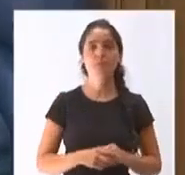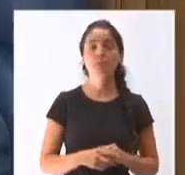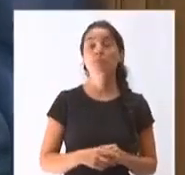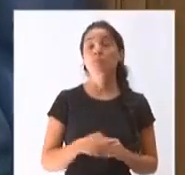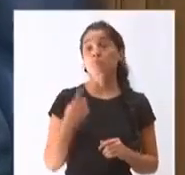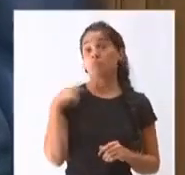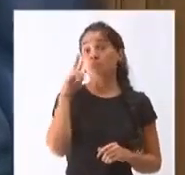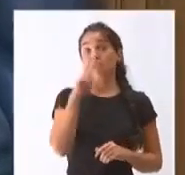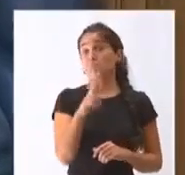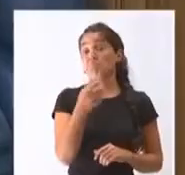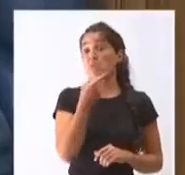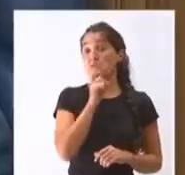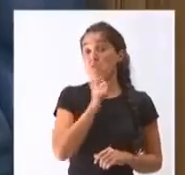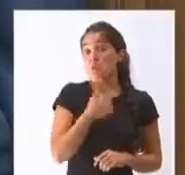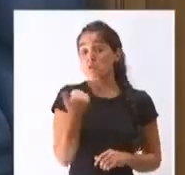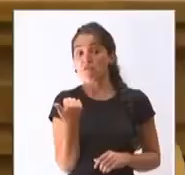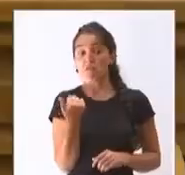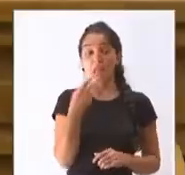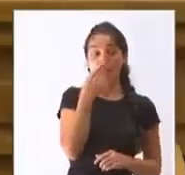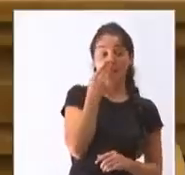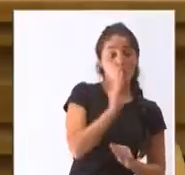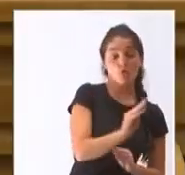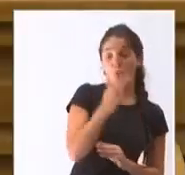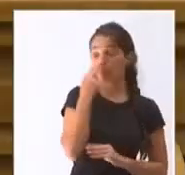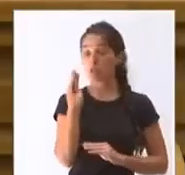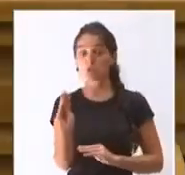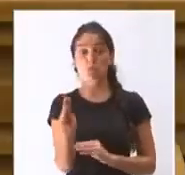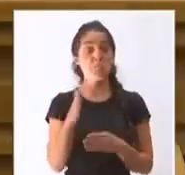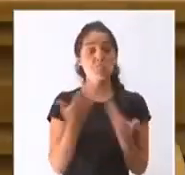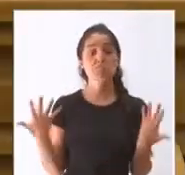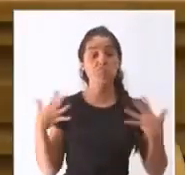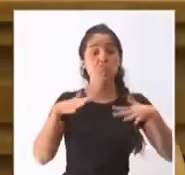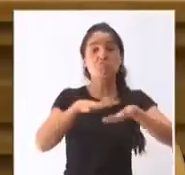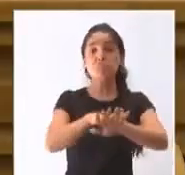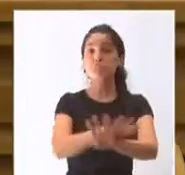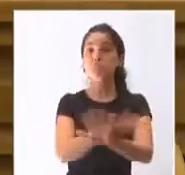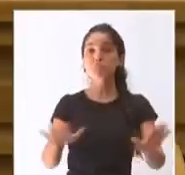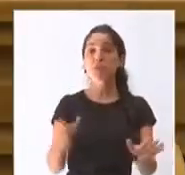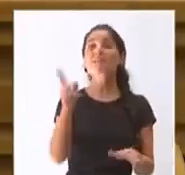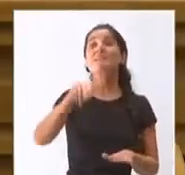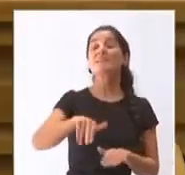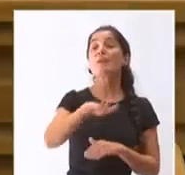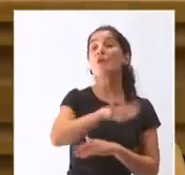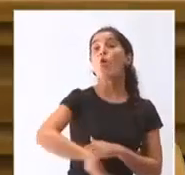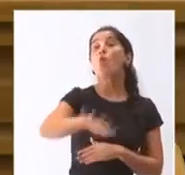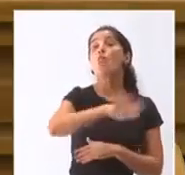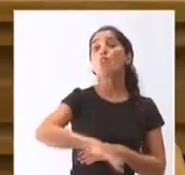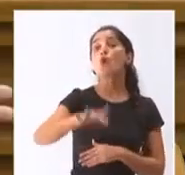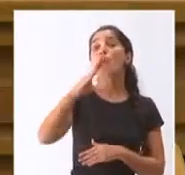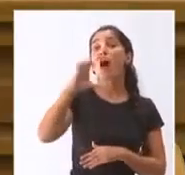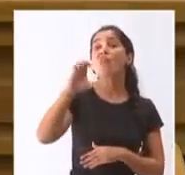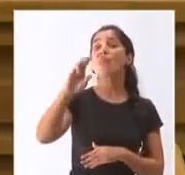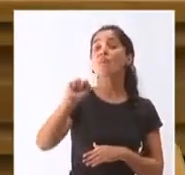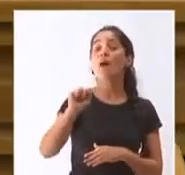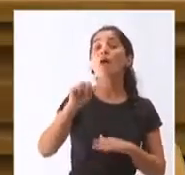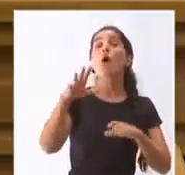conciliar los intereses de unos y de otros con las famosas cepas con las declaraciones que obliga a europa europa obliga a muchas cosas que hay que aplicar